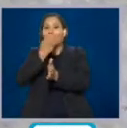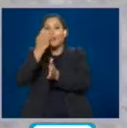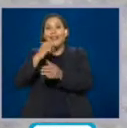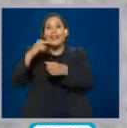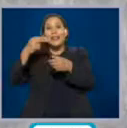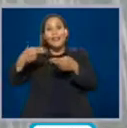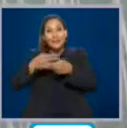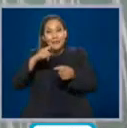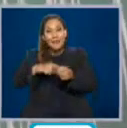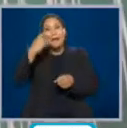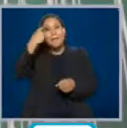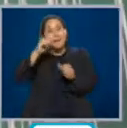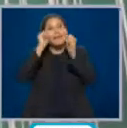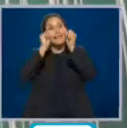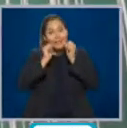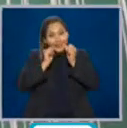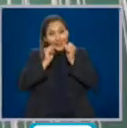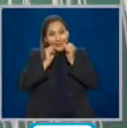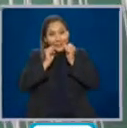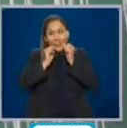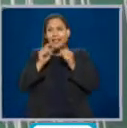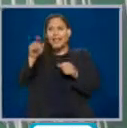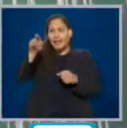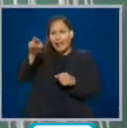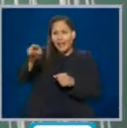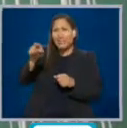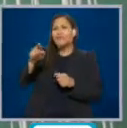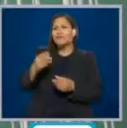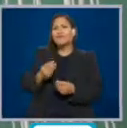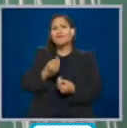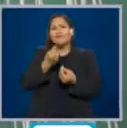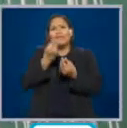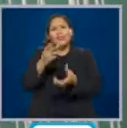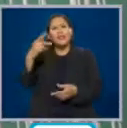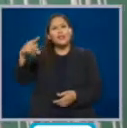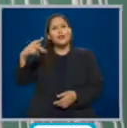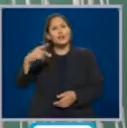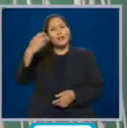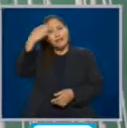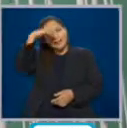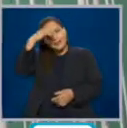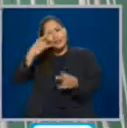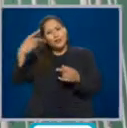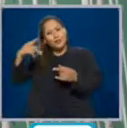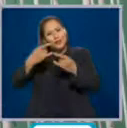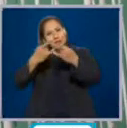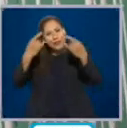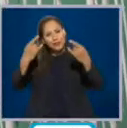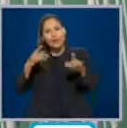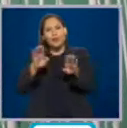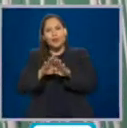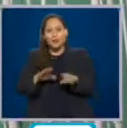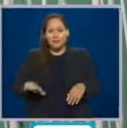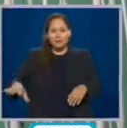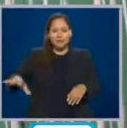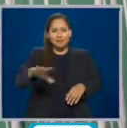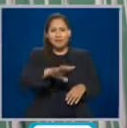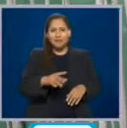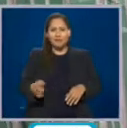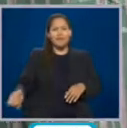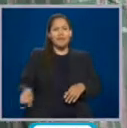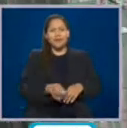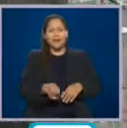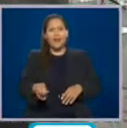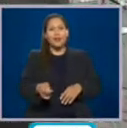Ciegos, y con ellos hicimos una experiencia, reflexionamos sobre la experiencia que es habitar el espacio más allá de lo